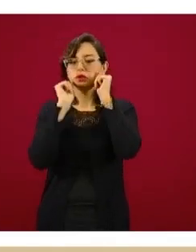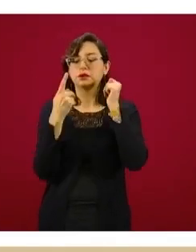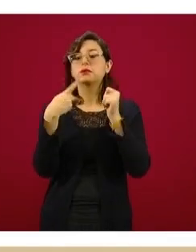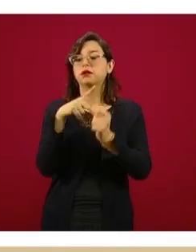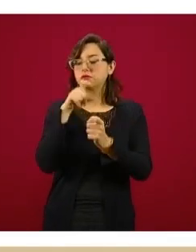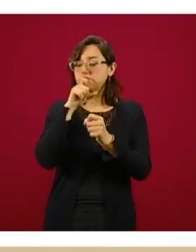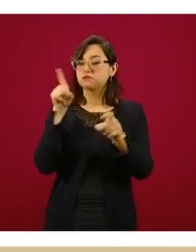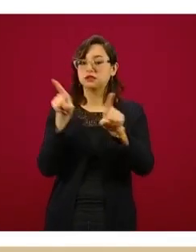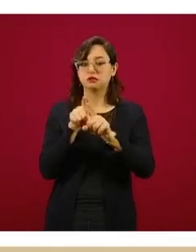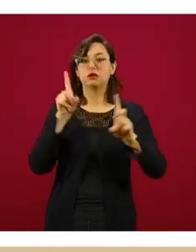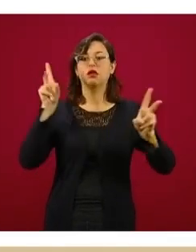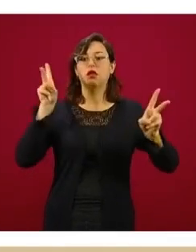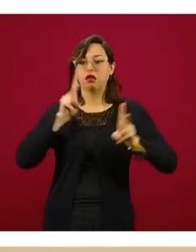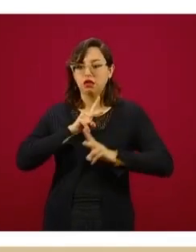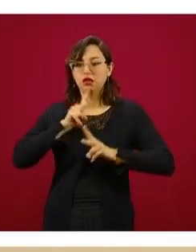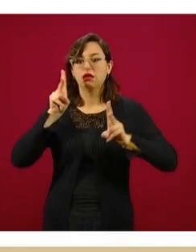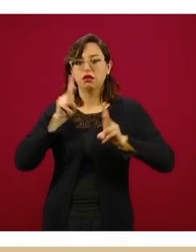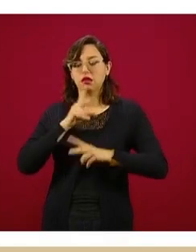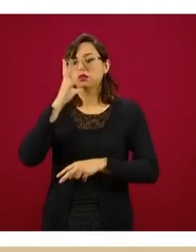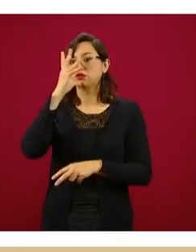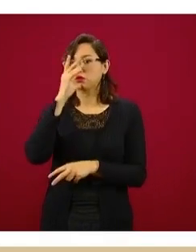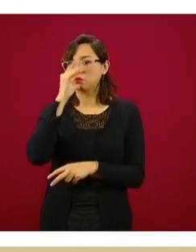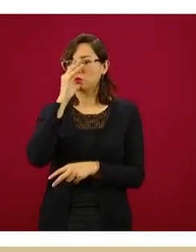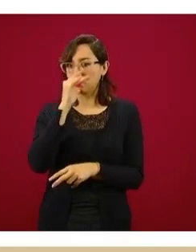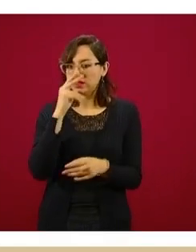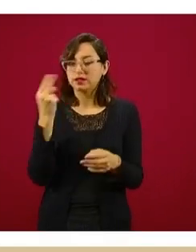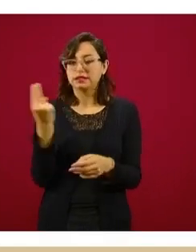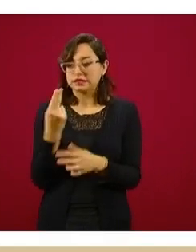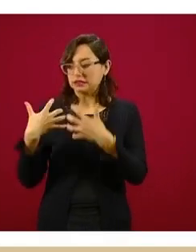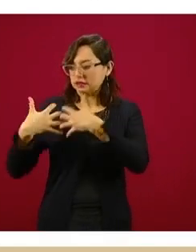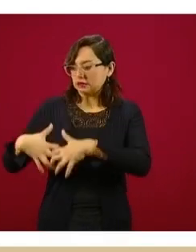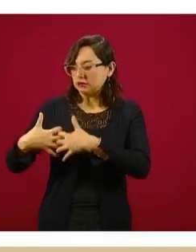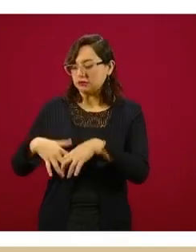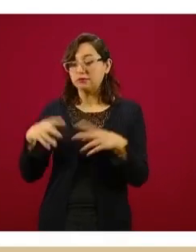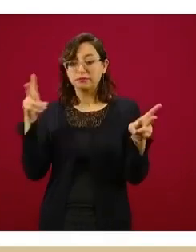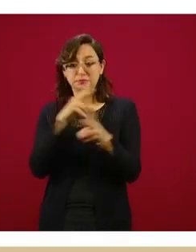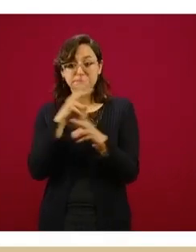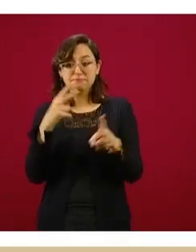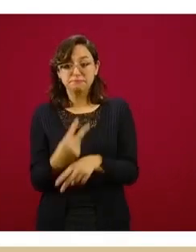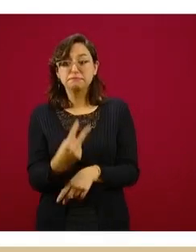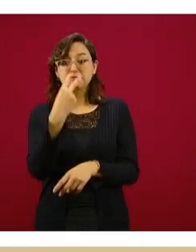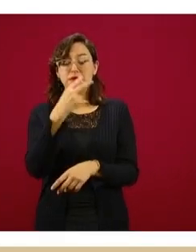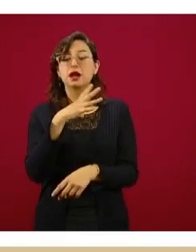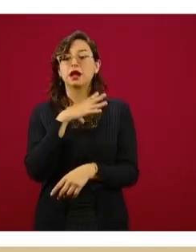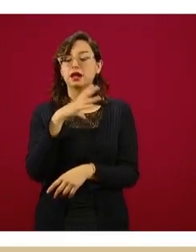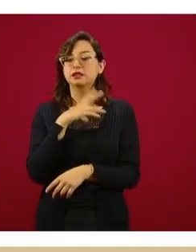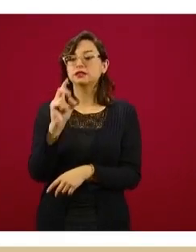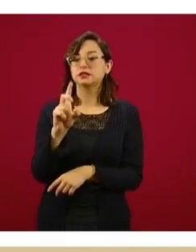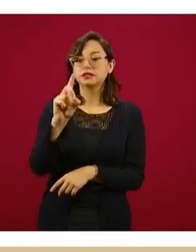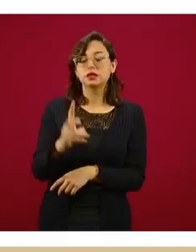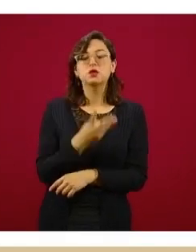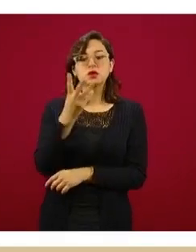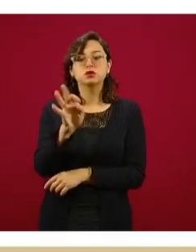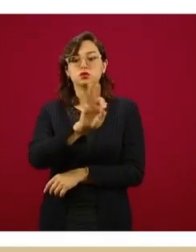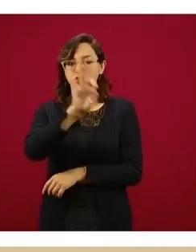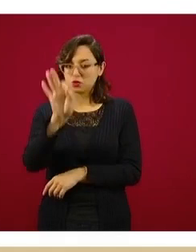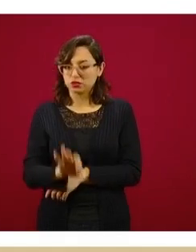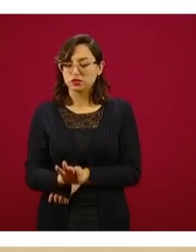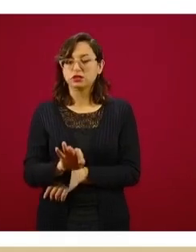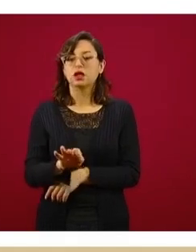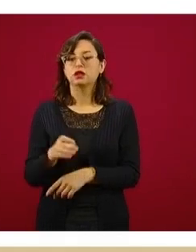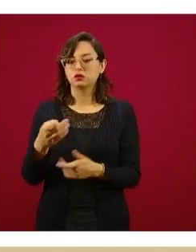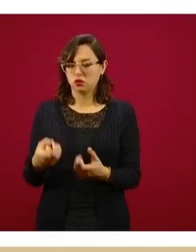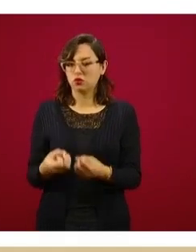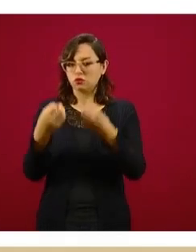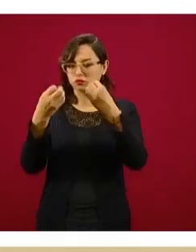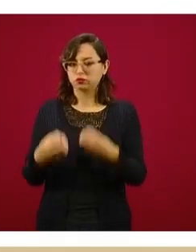también requieren hospitalización o eventualmente apoyo mecánico ventilatorio, tenemos 34% de la ocupación a